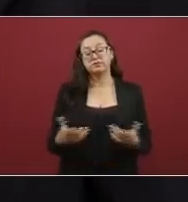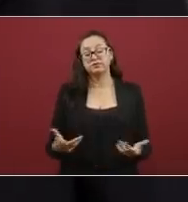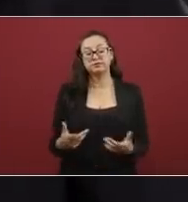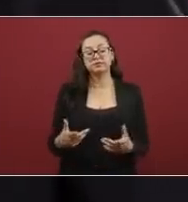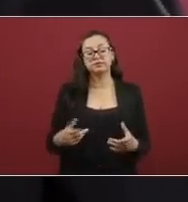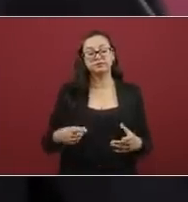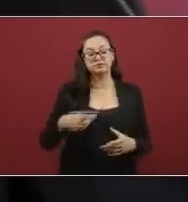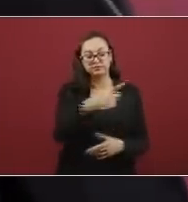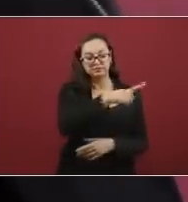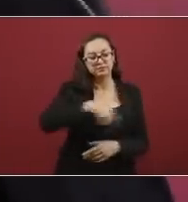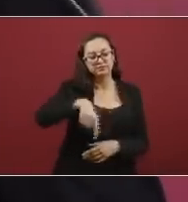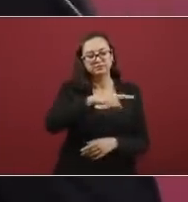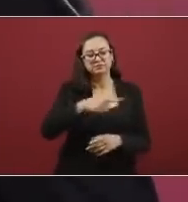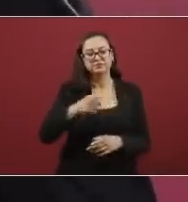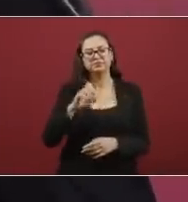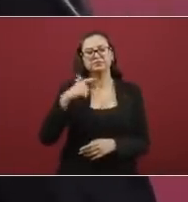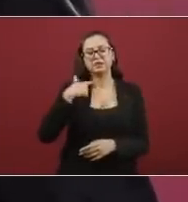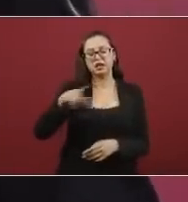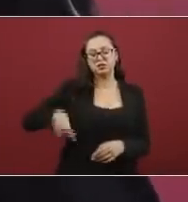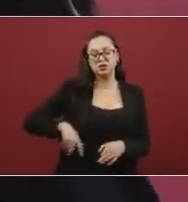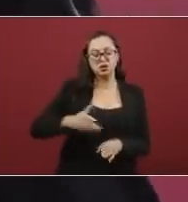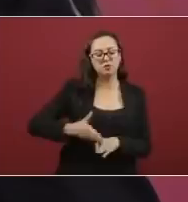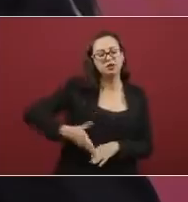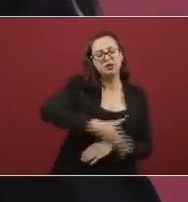tecnócratas neoliberales corruptos